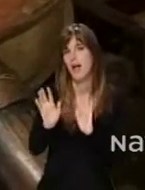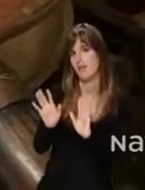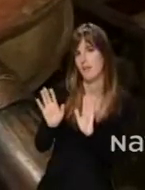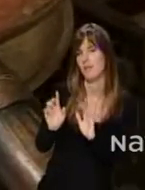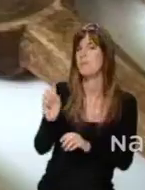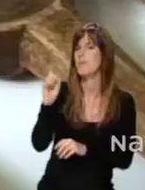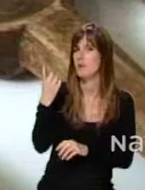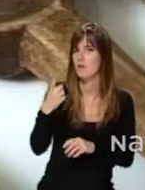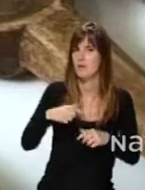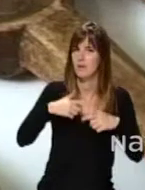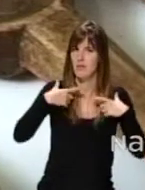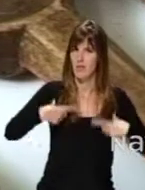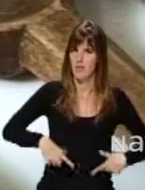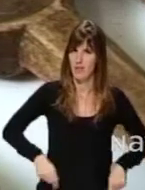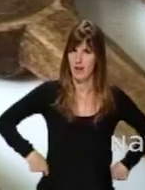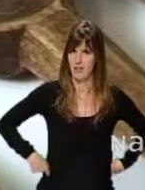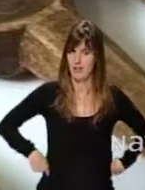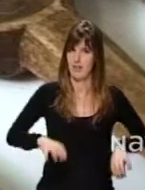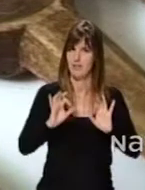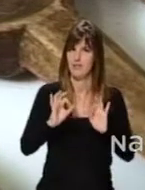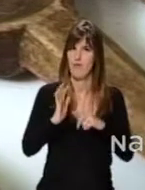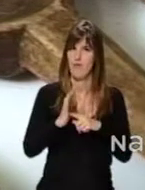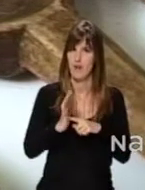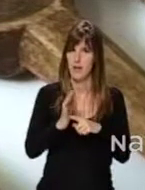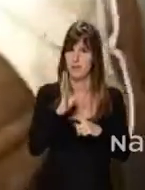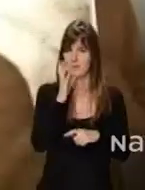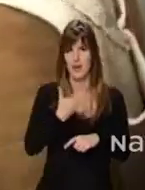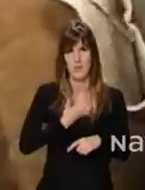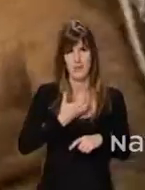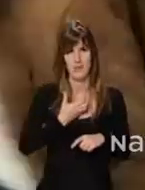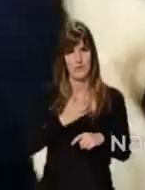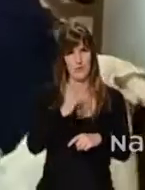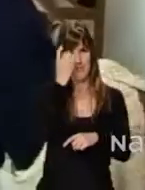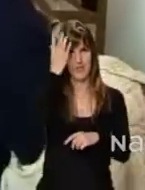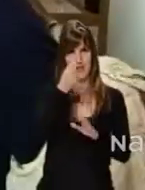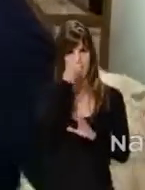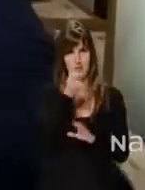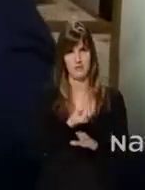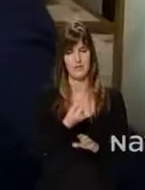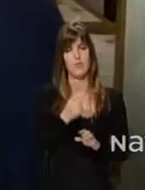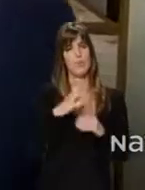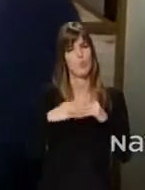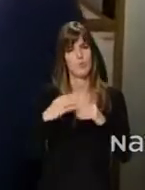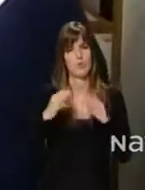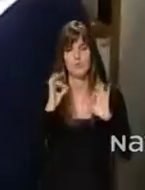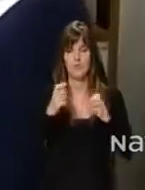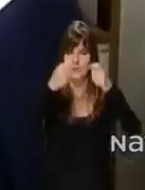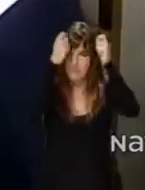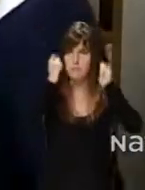tener que ponerte el delantal de ferias, que para eso los elabora el ayuntamiento y los utilizamos. Todas las ferias los